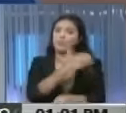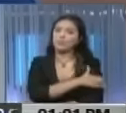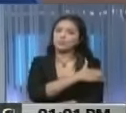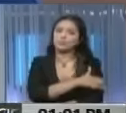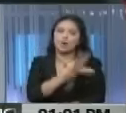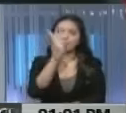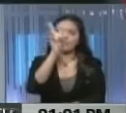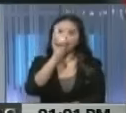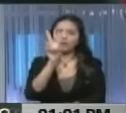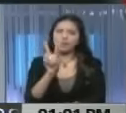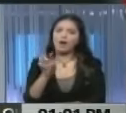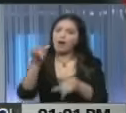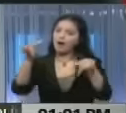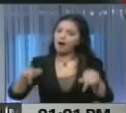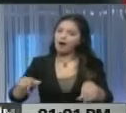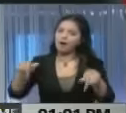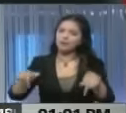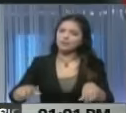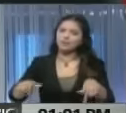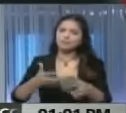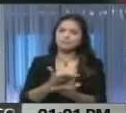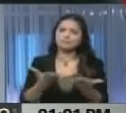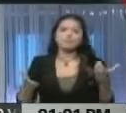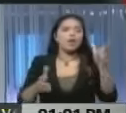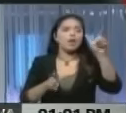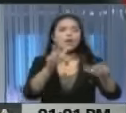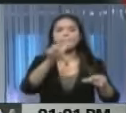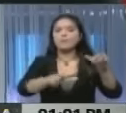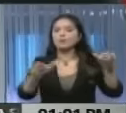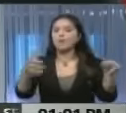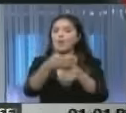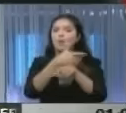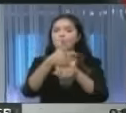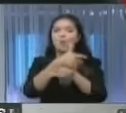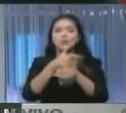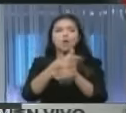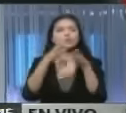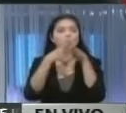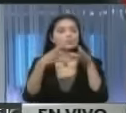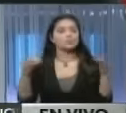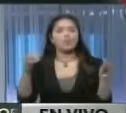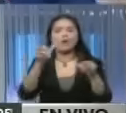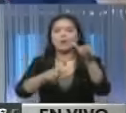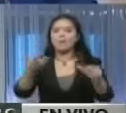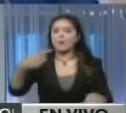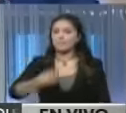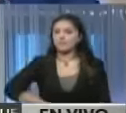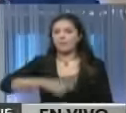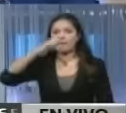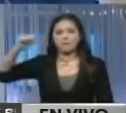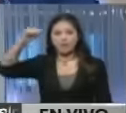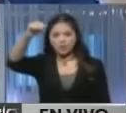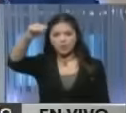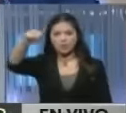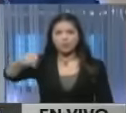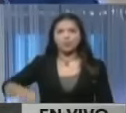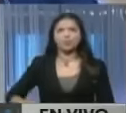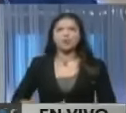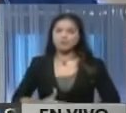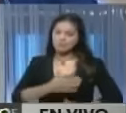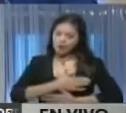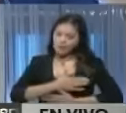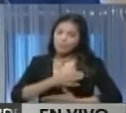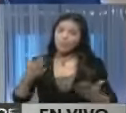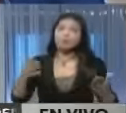venezolana. Aquí estamos los representantes del gobierno nacional, los representantes del presidente Nicolás Maduro, dispuestos